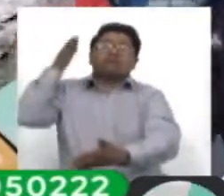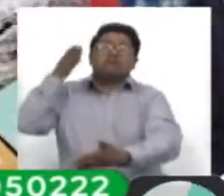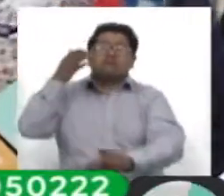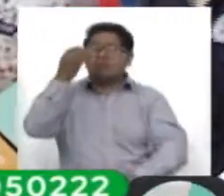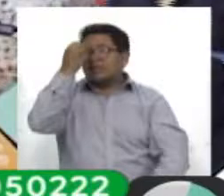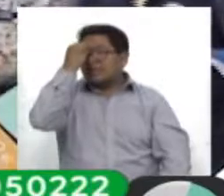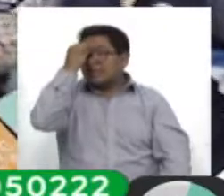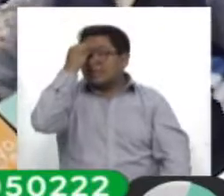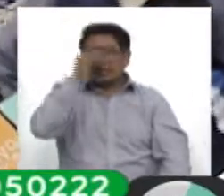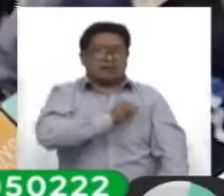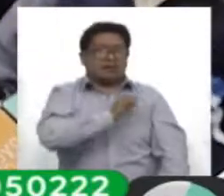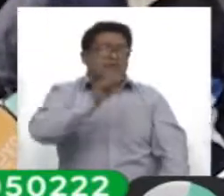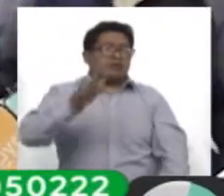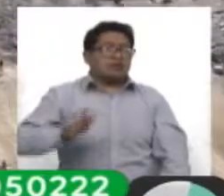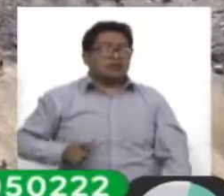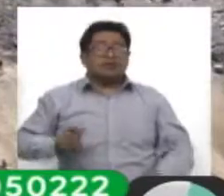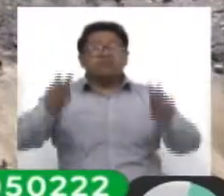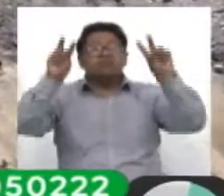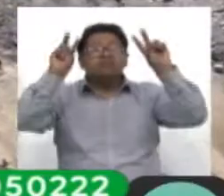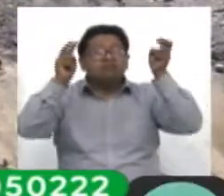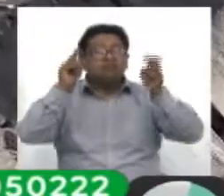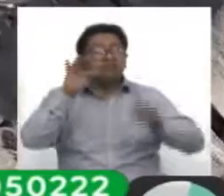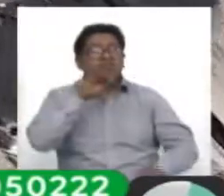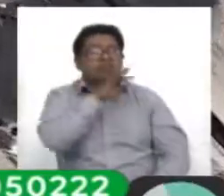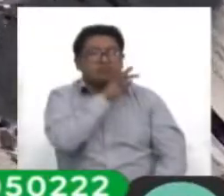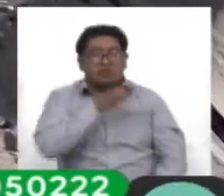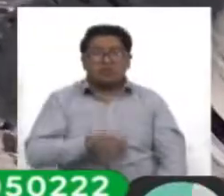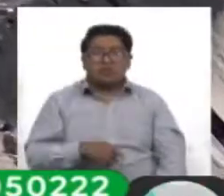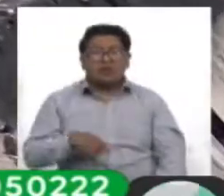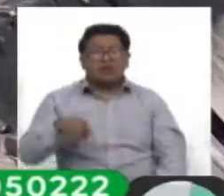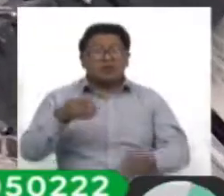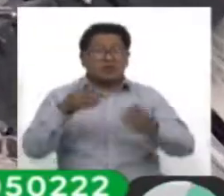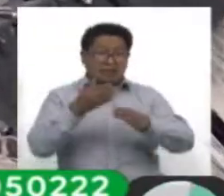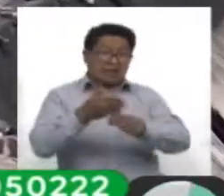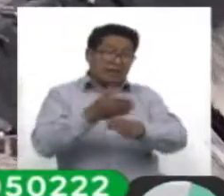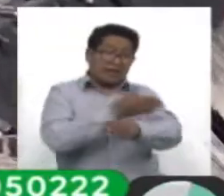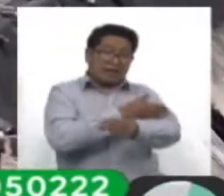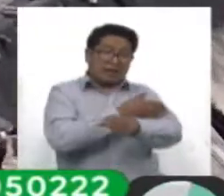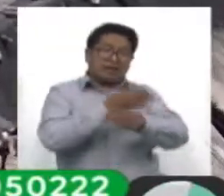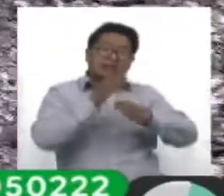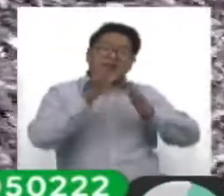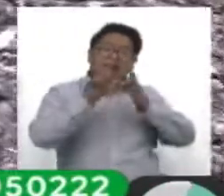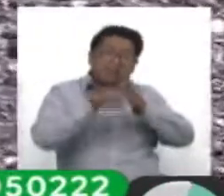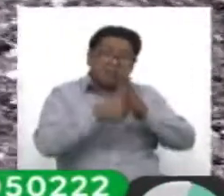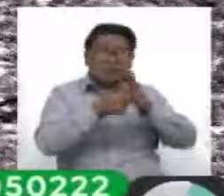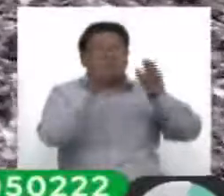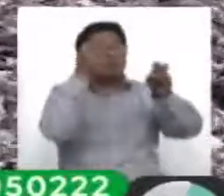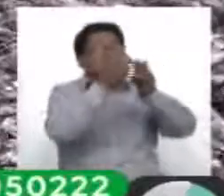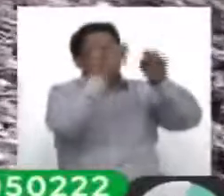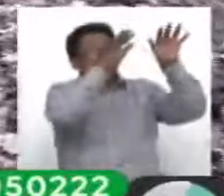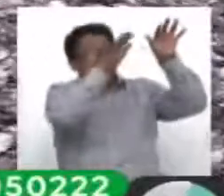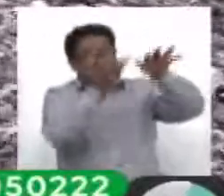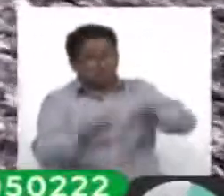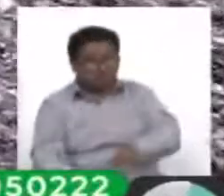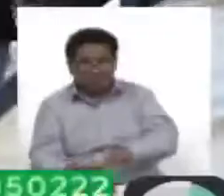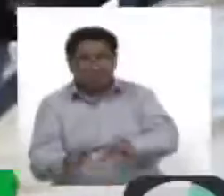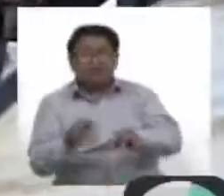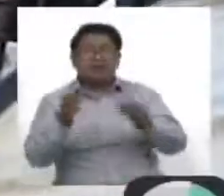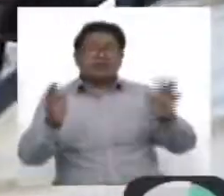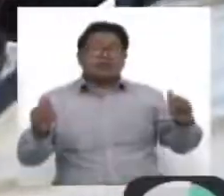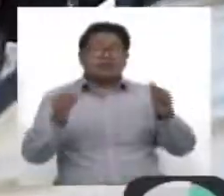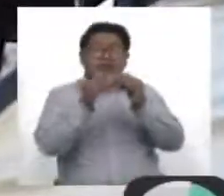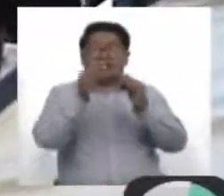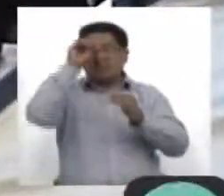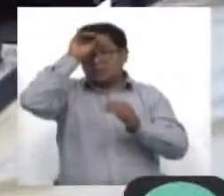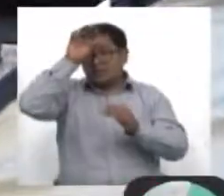del alcalde Luis Revilla por el tema de la basura. Tras el deslizamiento que se suscitó en el mes de enero en La Paz, mineros de la mina Chocla ganan